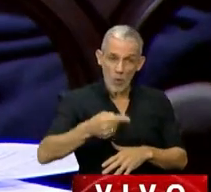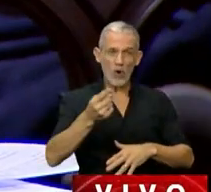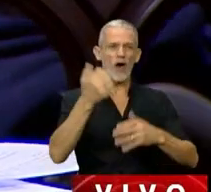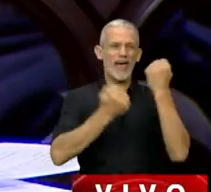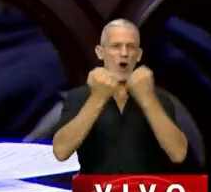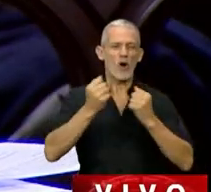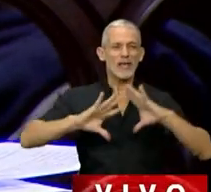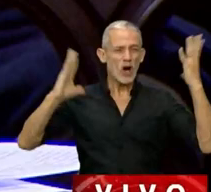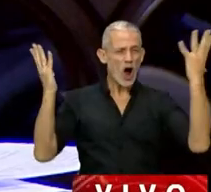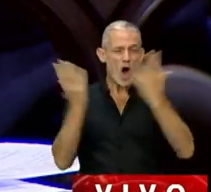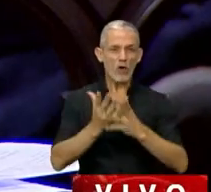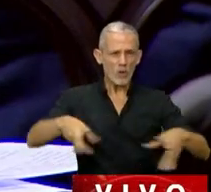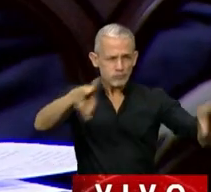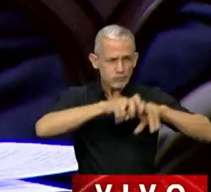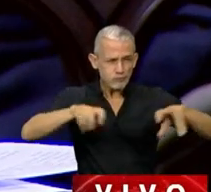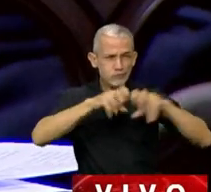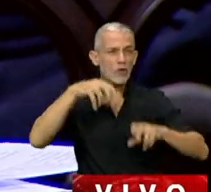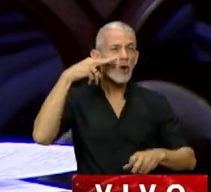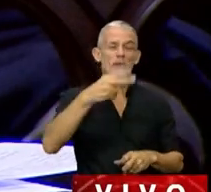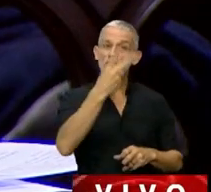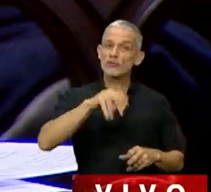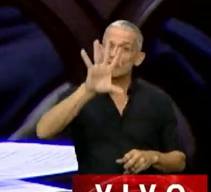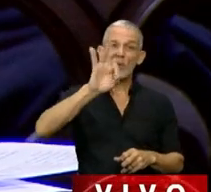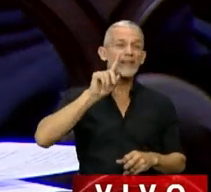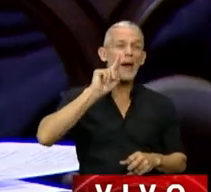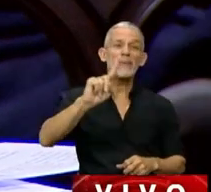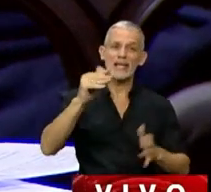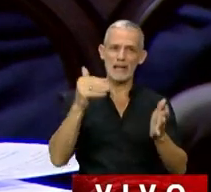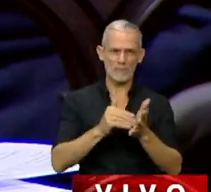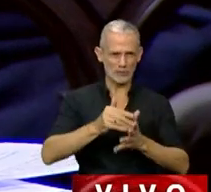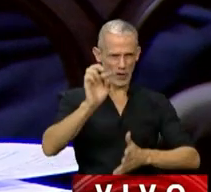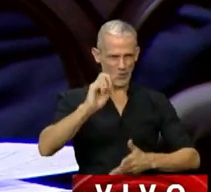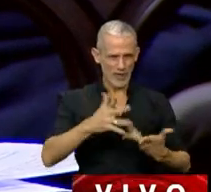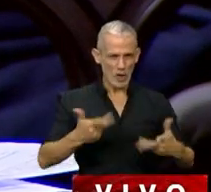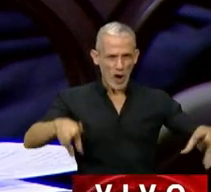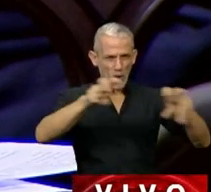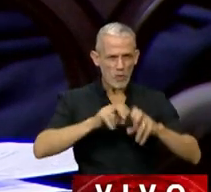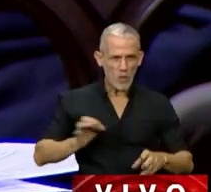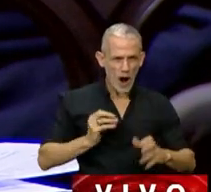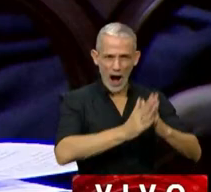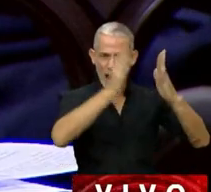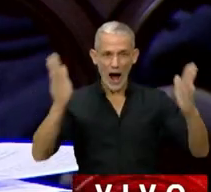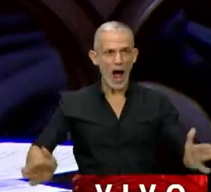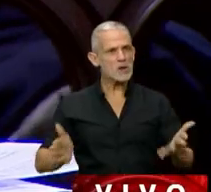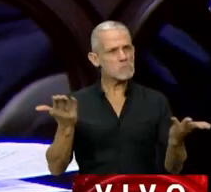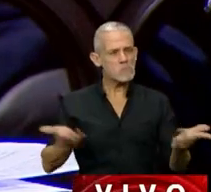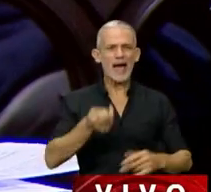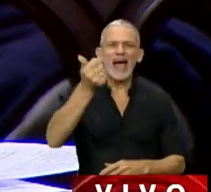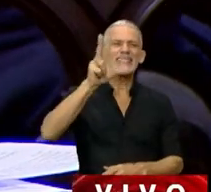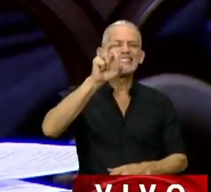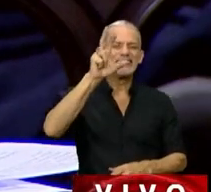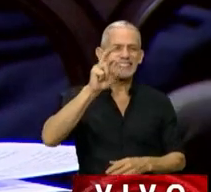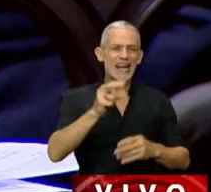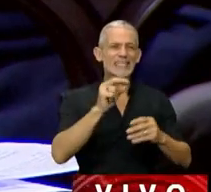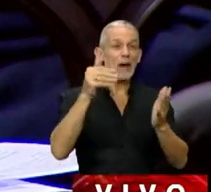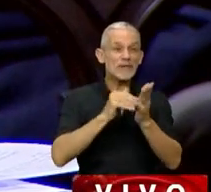global, genera 2.250 mil millones de dólares de ingresos anuales y casi 30 millones